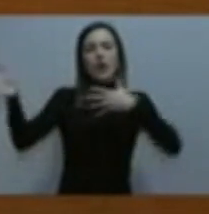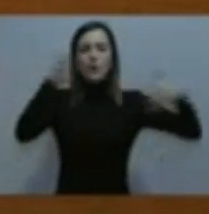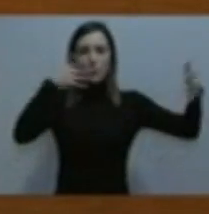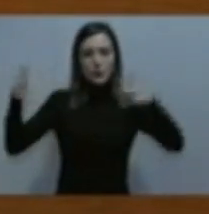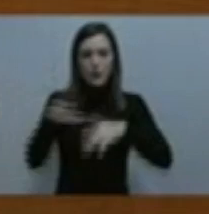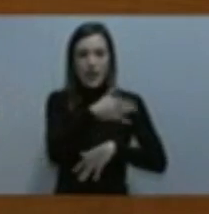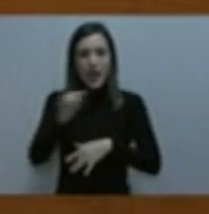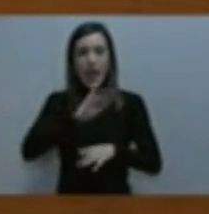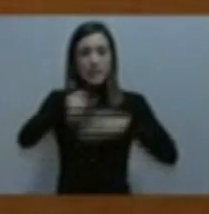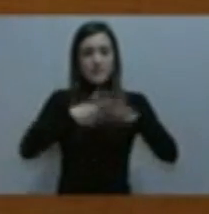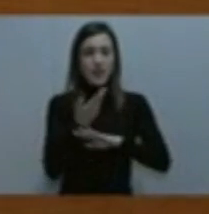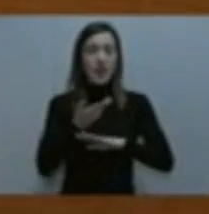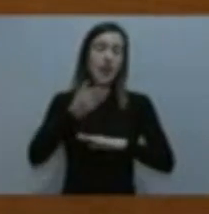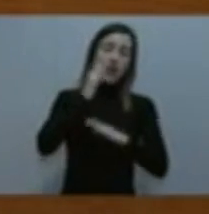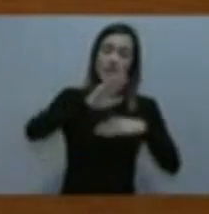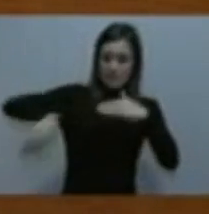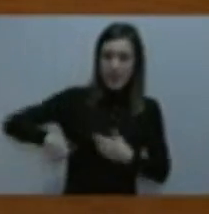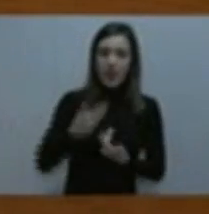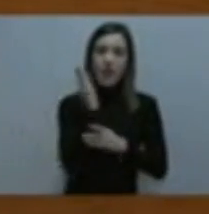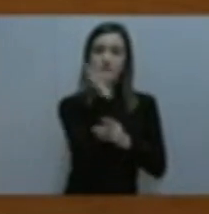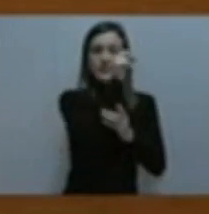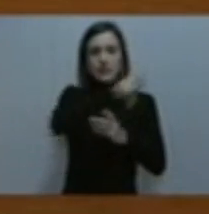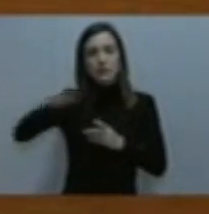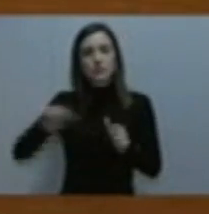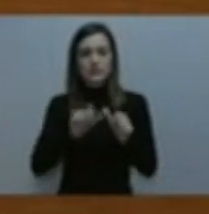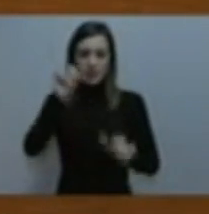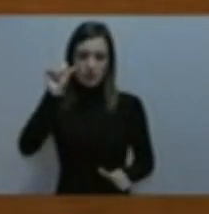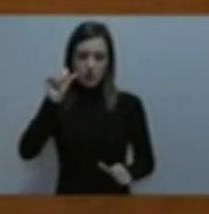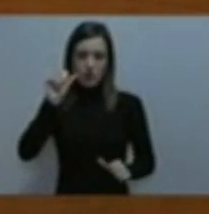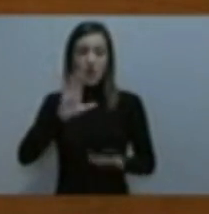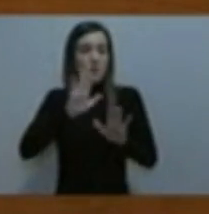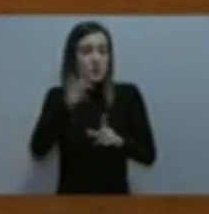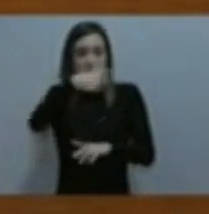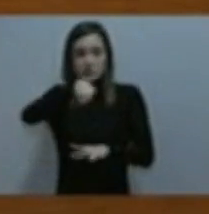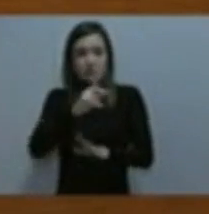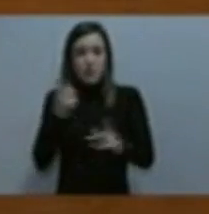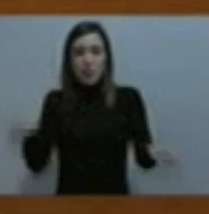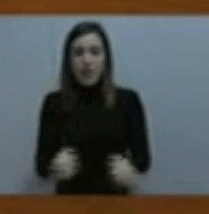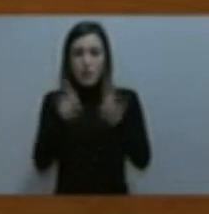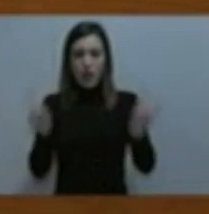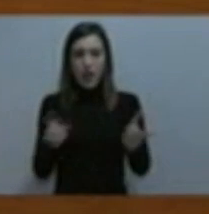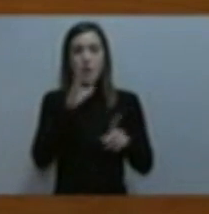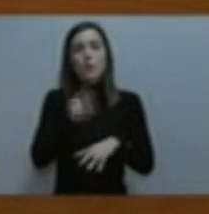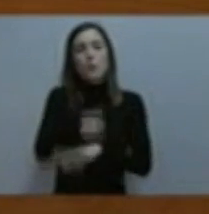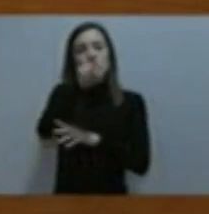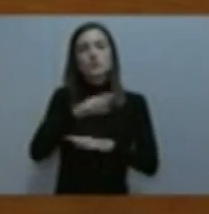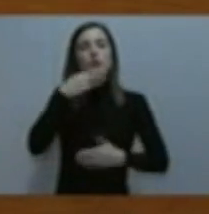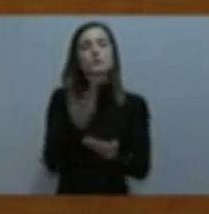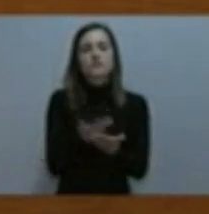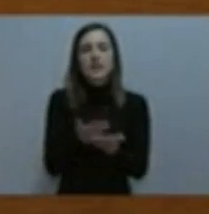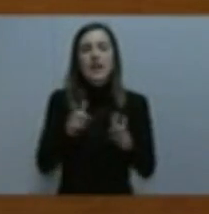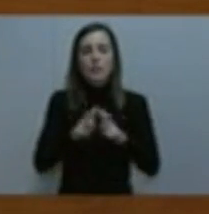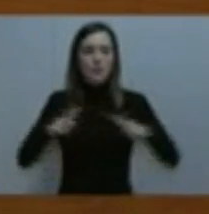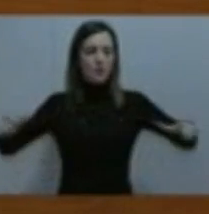vecinas de Xixón. Pero a ustedes eso les da igual. En el Musel había que justificar su ampliación, con